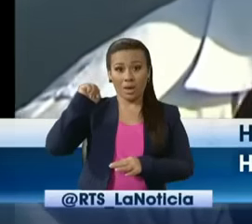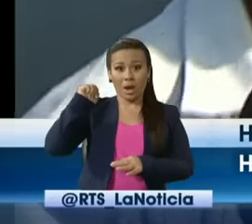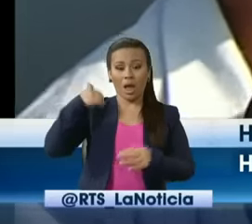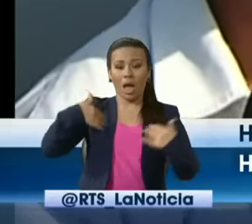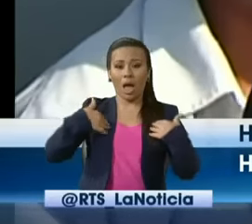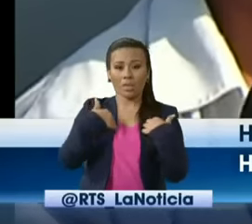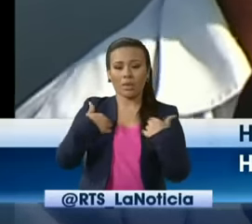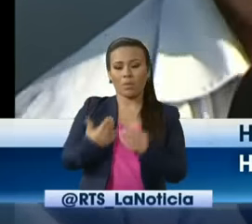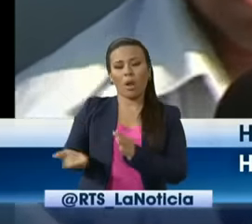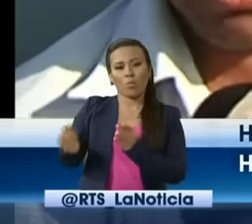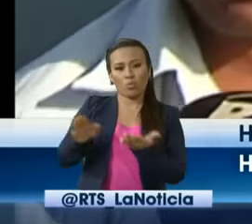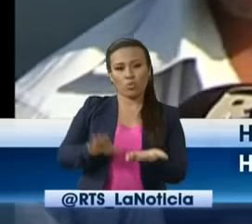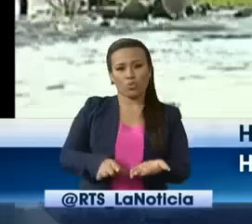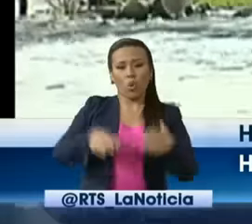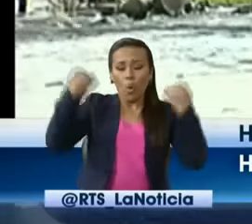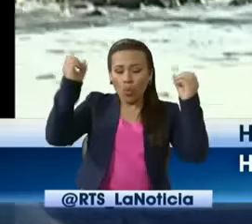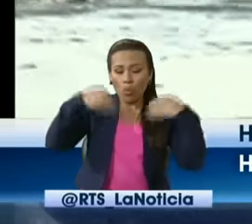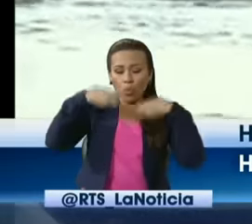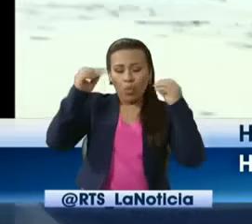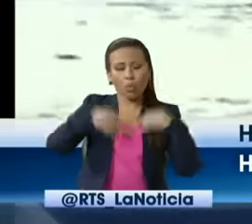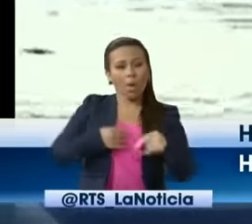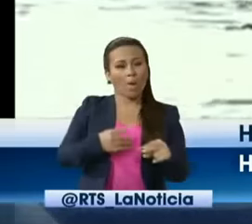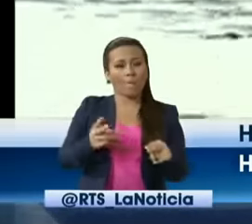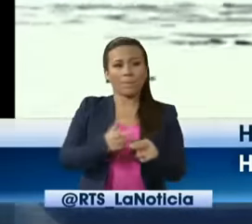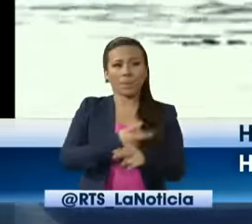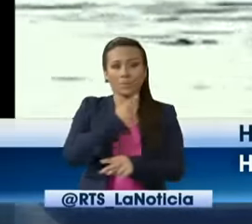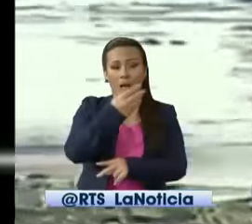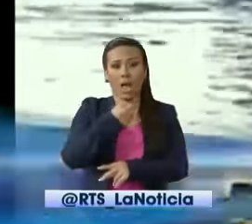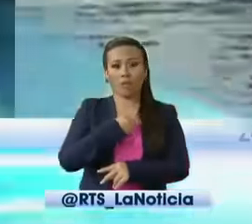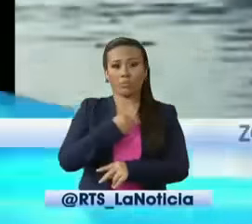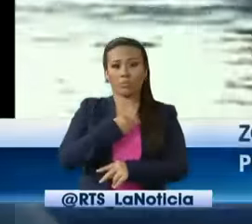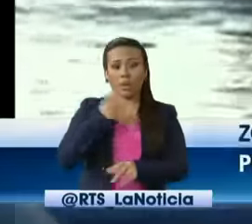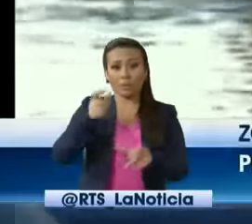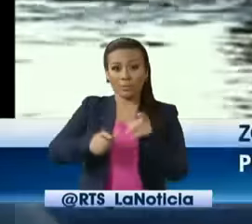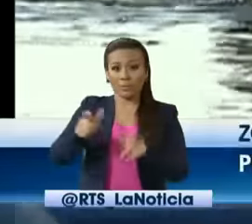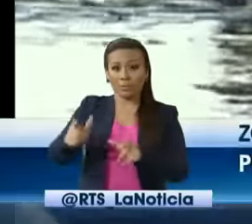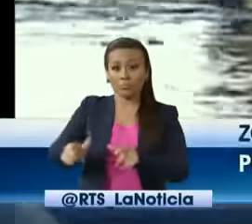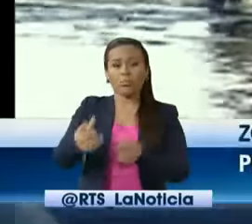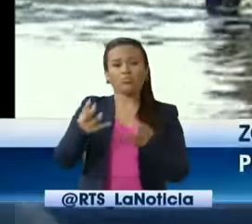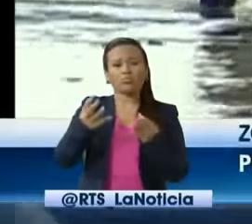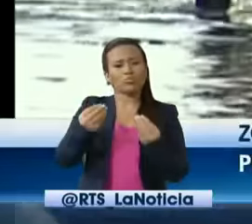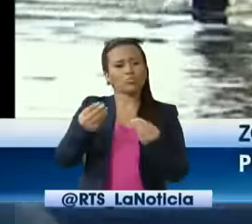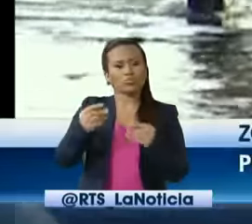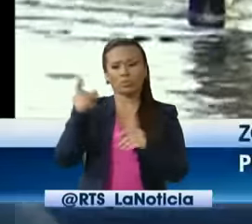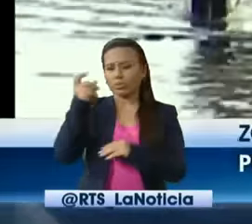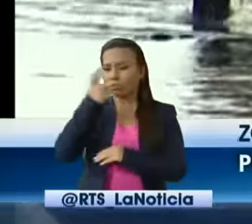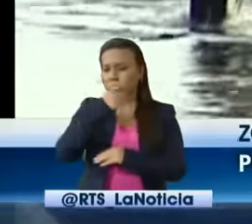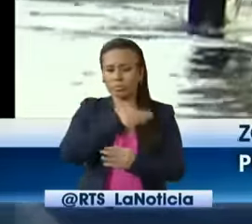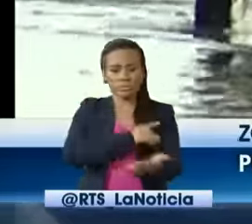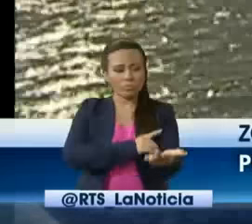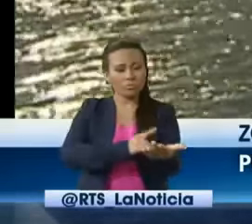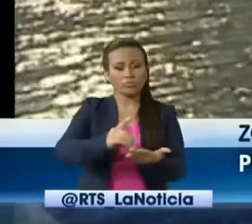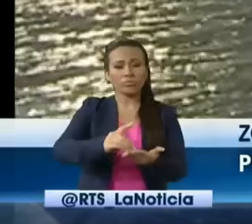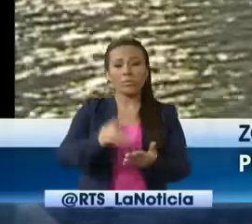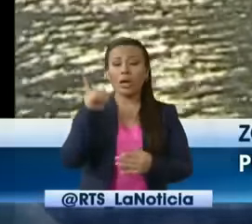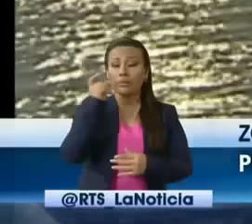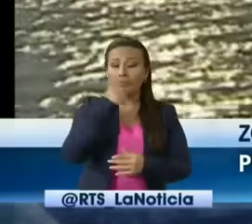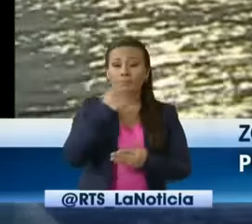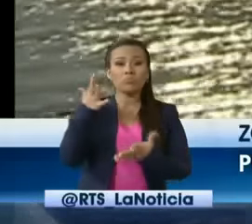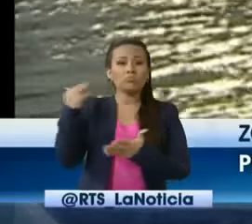lodo y el aguacero. Y es que según comentan los habitantes de los recintos ribereños del Daule, la ayuda no se ha